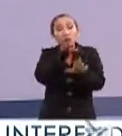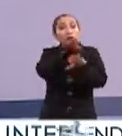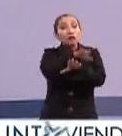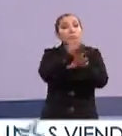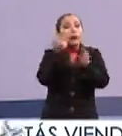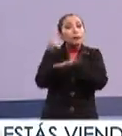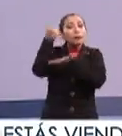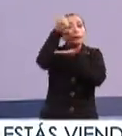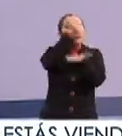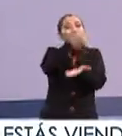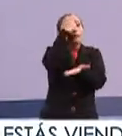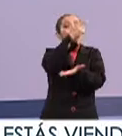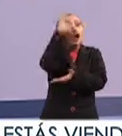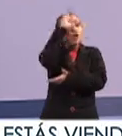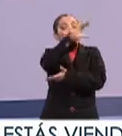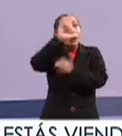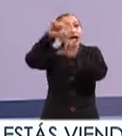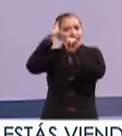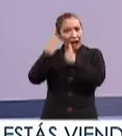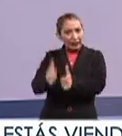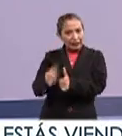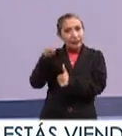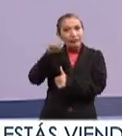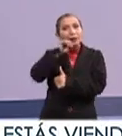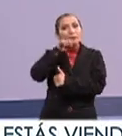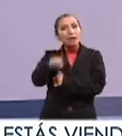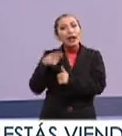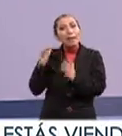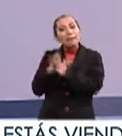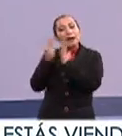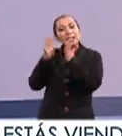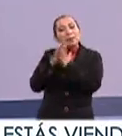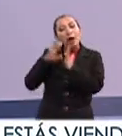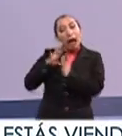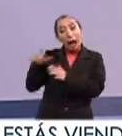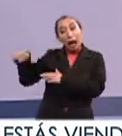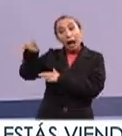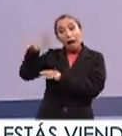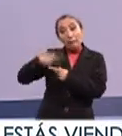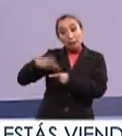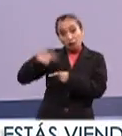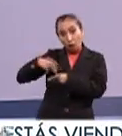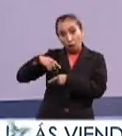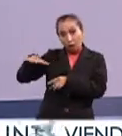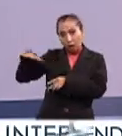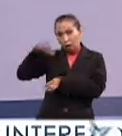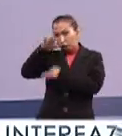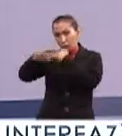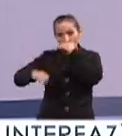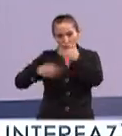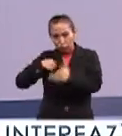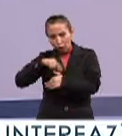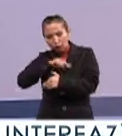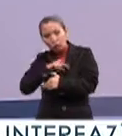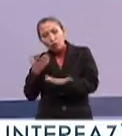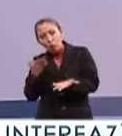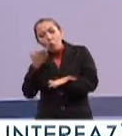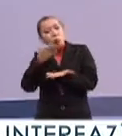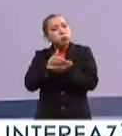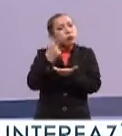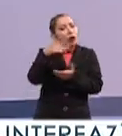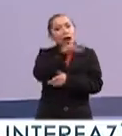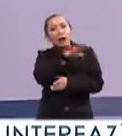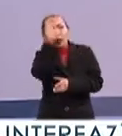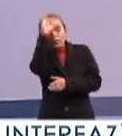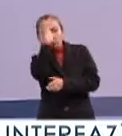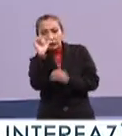el financiamiento a la cultura y el arte, así como a la participación que tiene la sociedad civil, es decir, todos nosotros dentro del